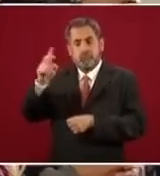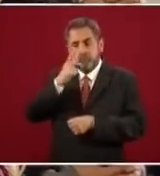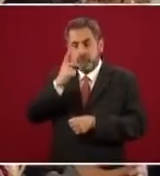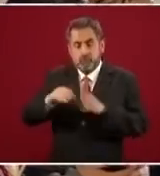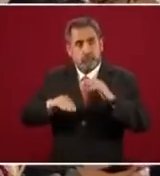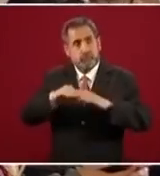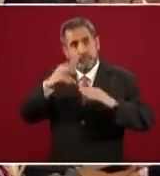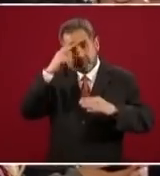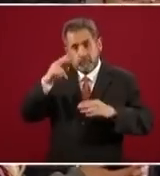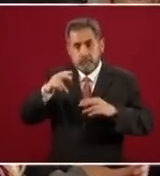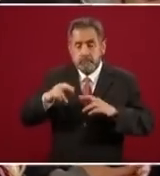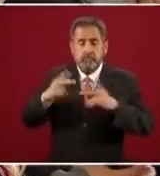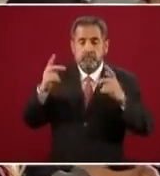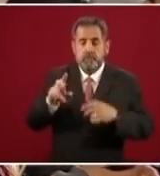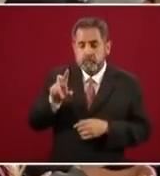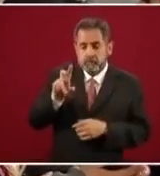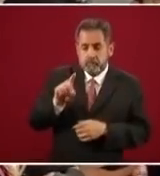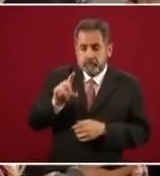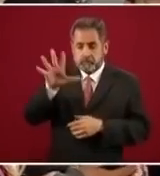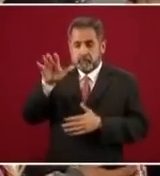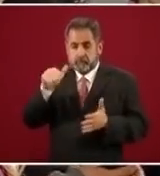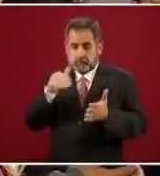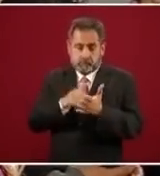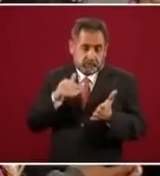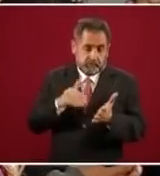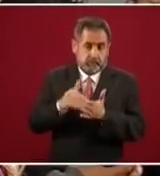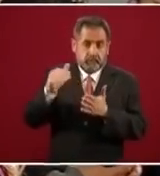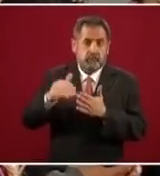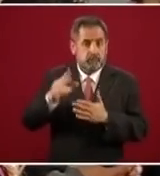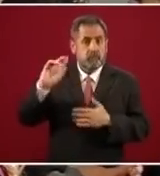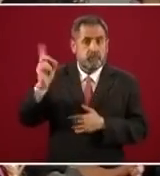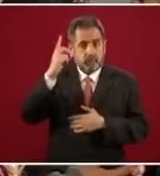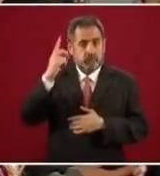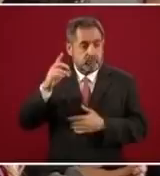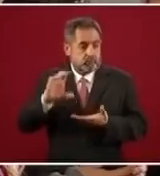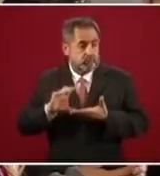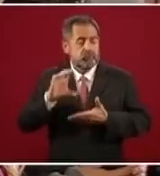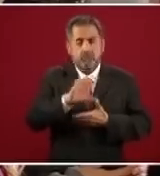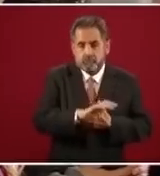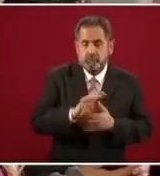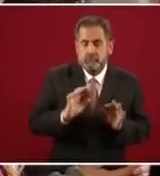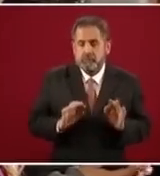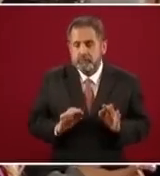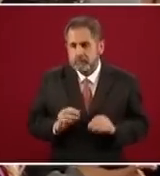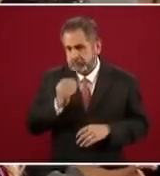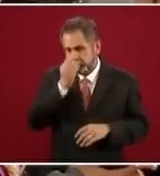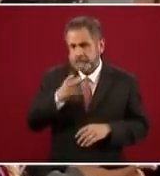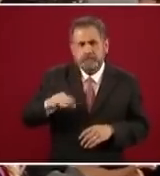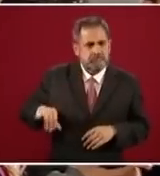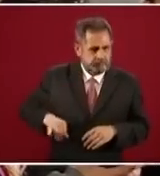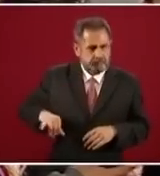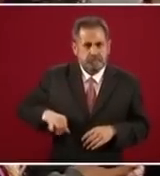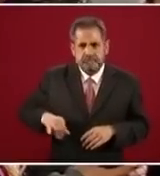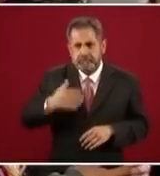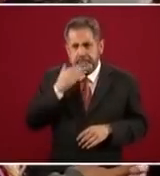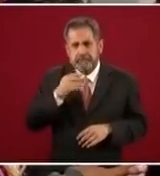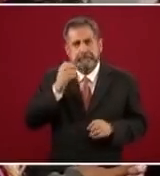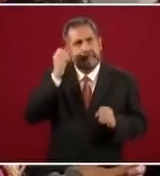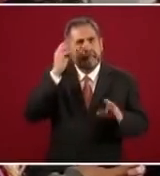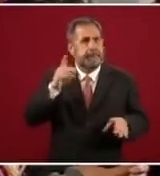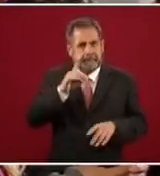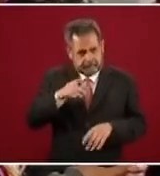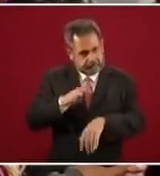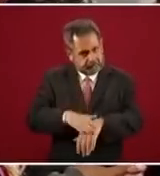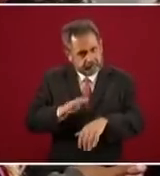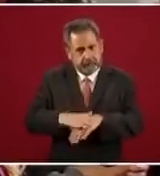alcanzó en México el récord de 35 mil millones de dólares al cierre del mes de diciembre. Este dato me parece muy importante como para dejarlo pasar al